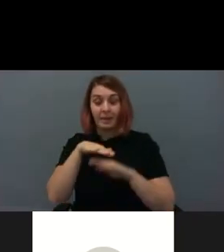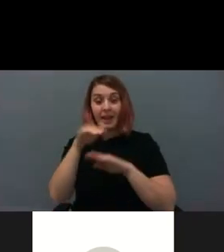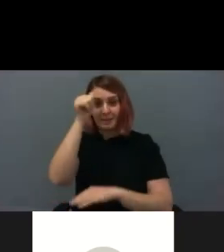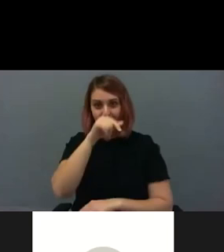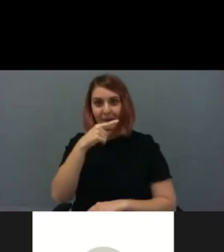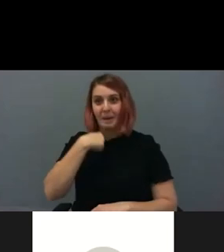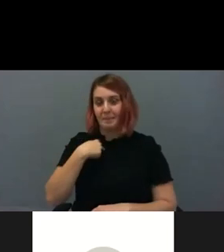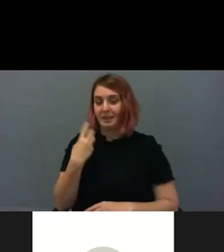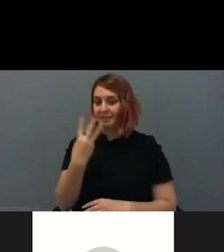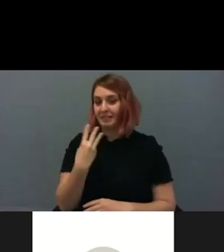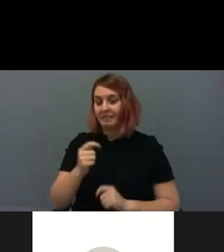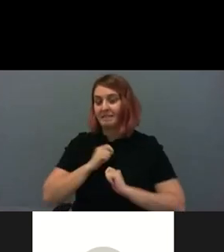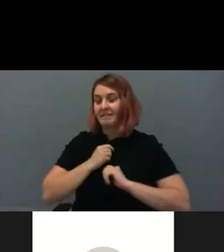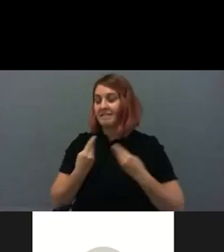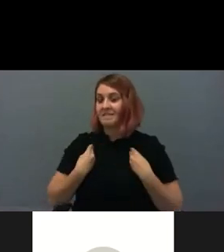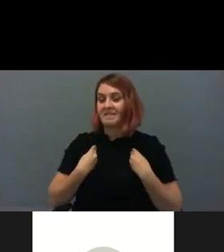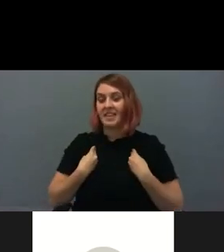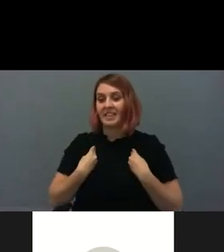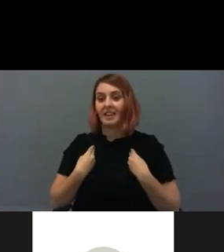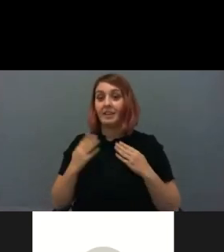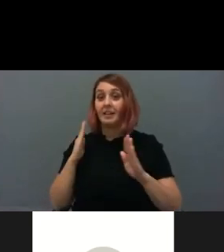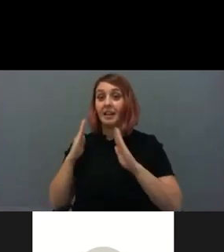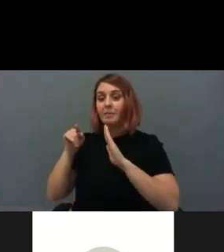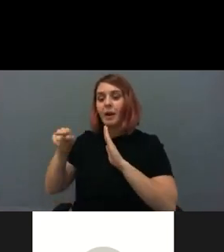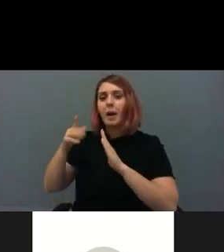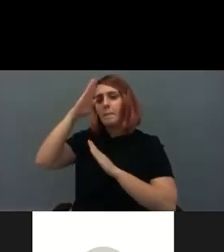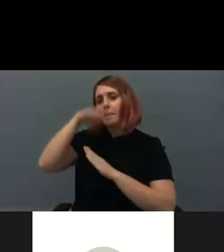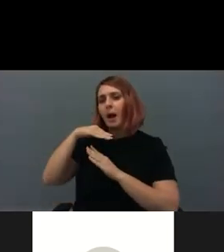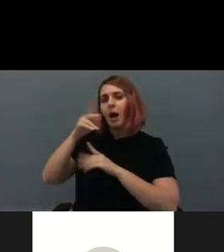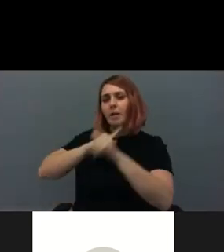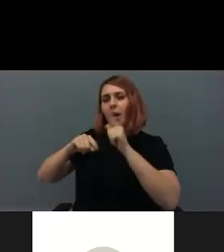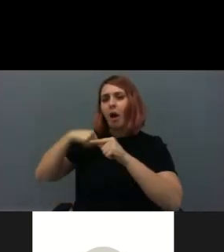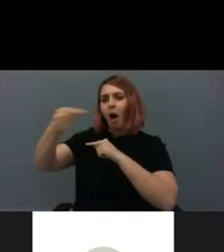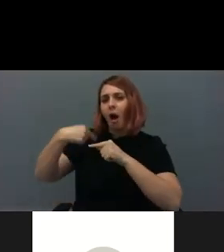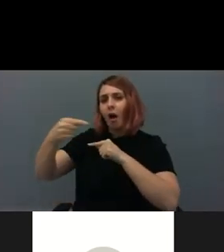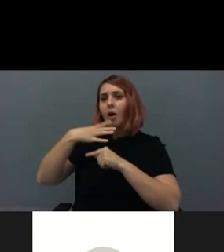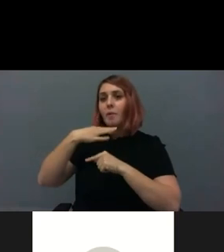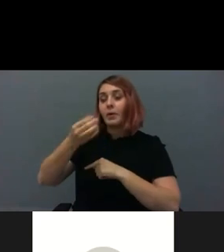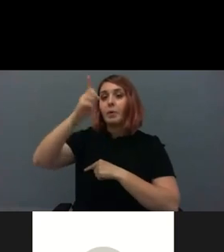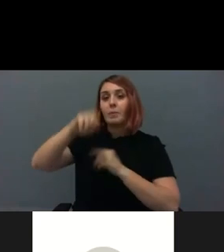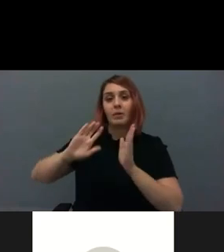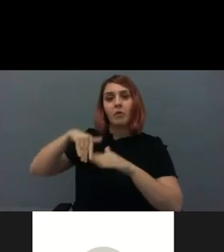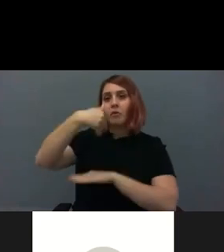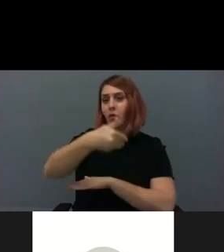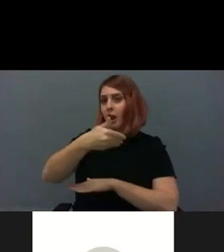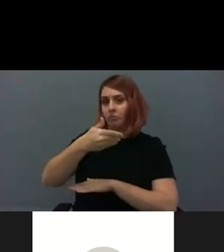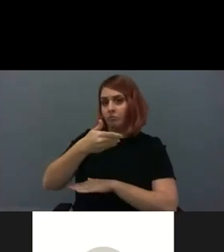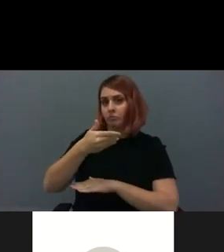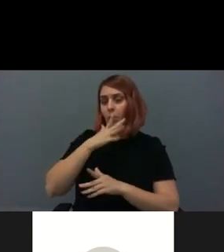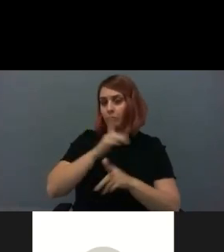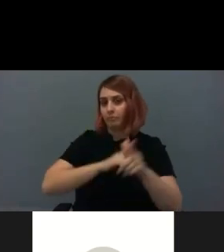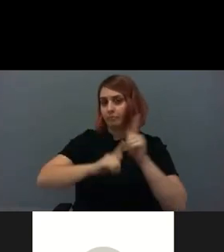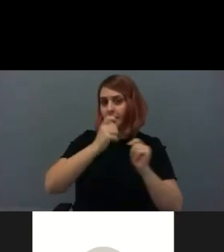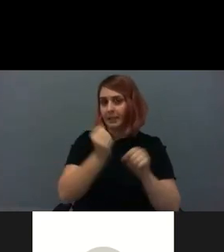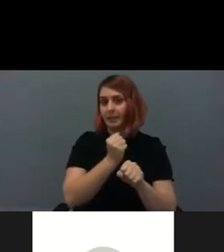Entonces, por aquel entonces el papá viajaba mucho, podía estar un mes entero fuera de casa y mis